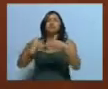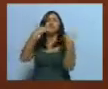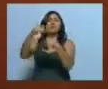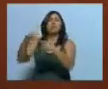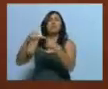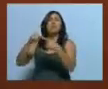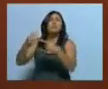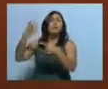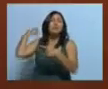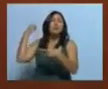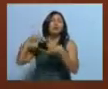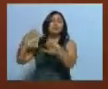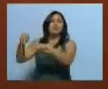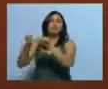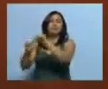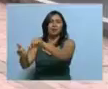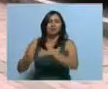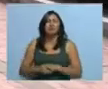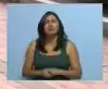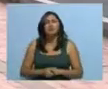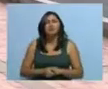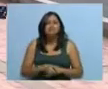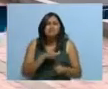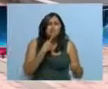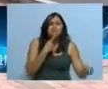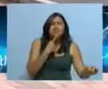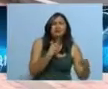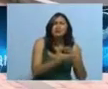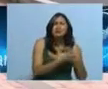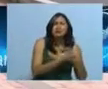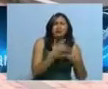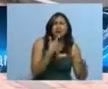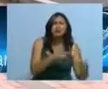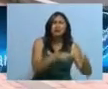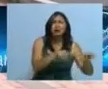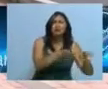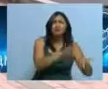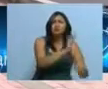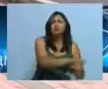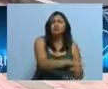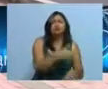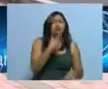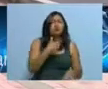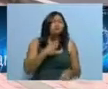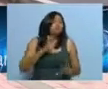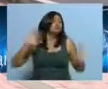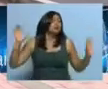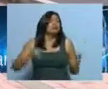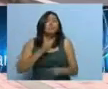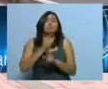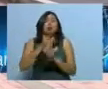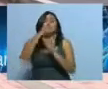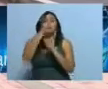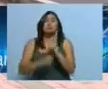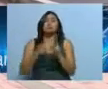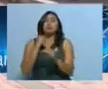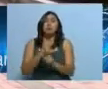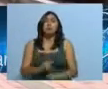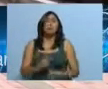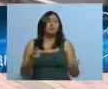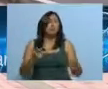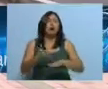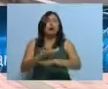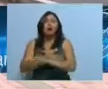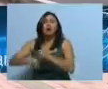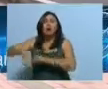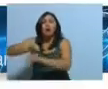de antigüedad. ¿Qué nos dice la Agencia de Defensa Jurídica? Que tenemos que cumplir con ese requisito y por tanto tramitar todos los